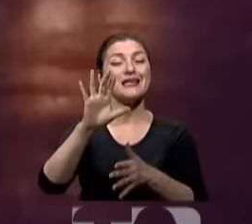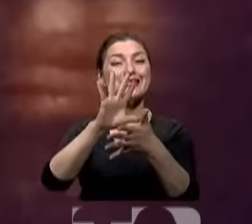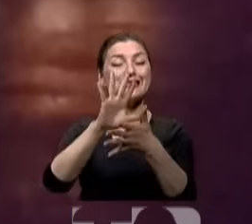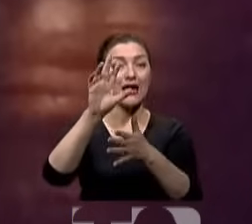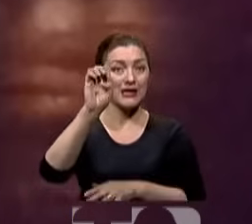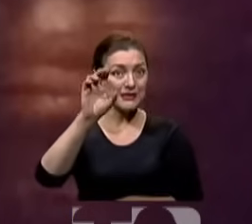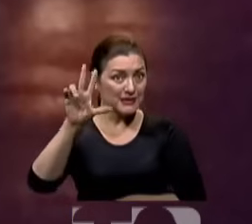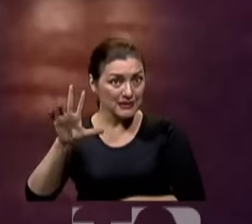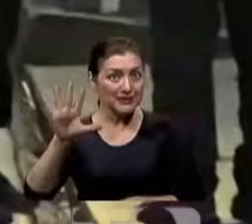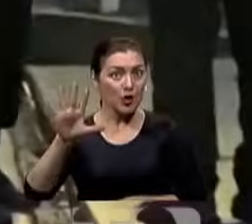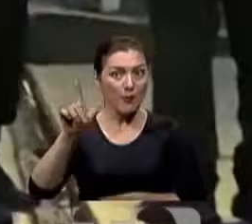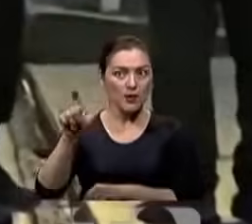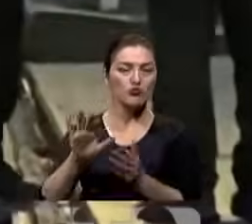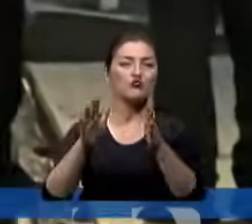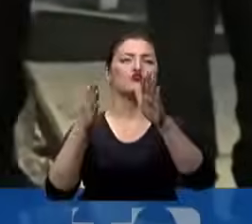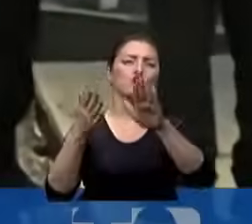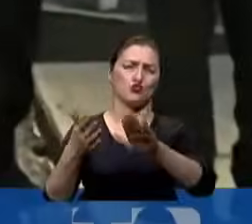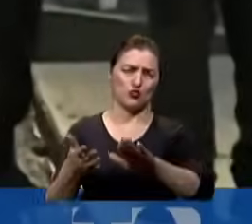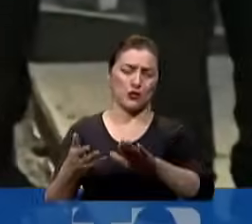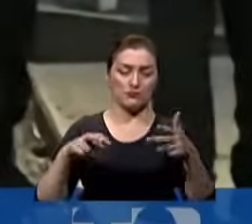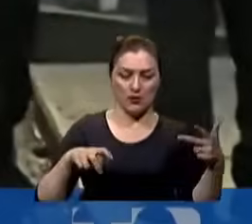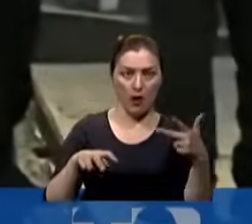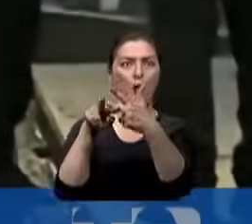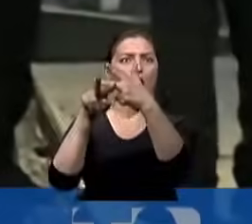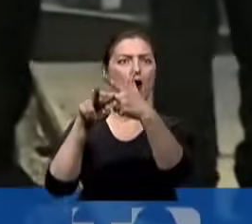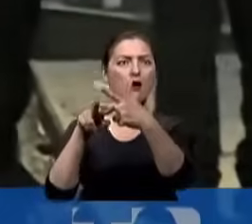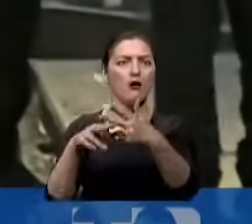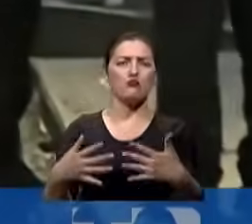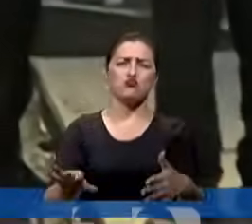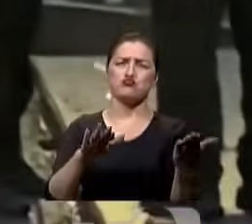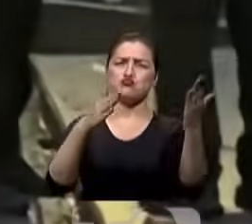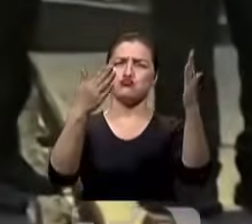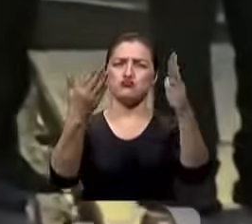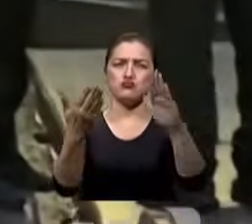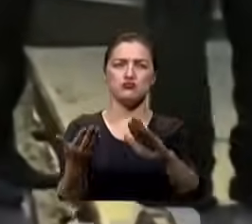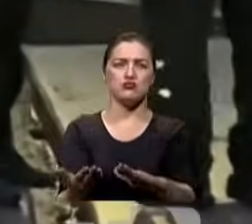E35, una persona falleció al ser atropellada en el sector de Salache.